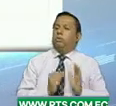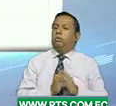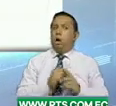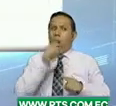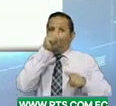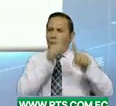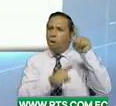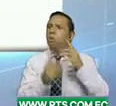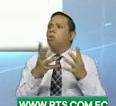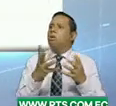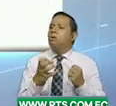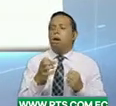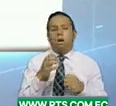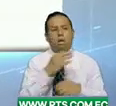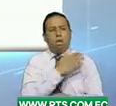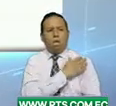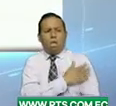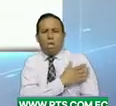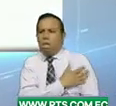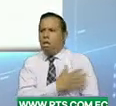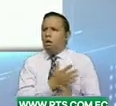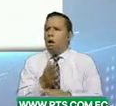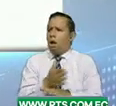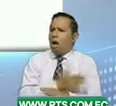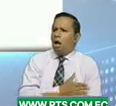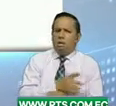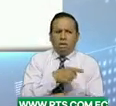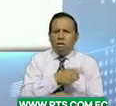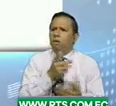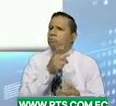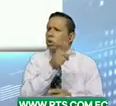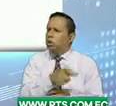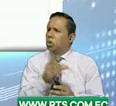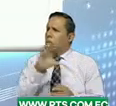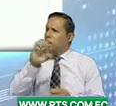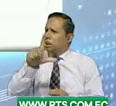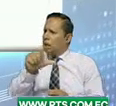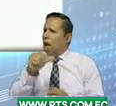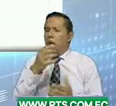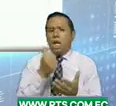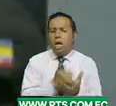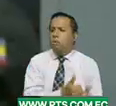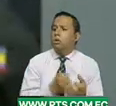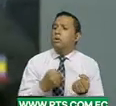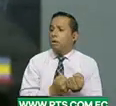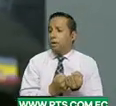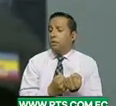favor de la revisión de medidas dispuestas al procesado Pablo C. Informó Marilyn Jaramillo.